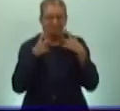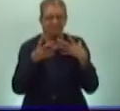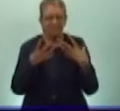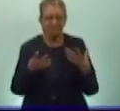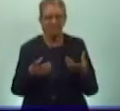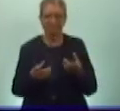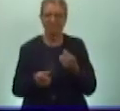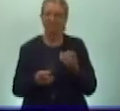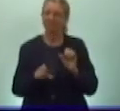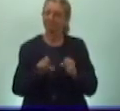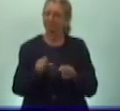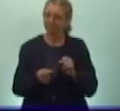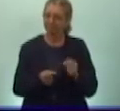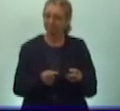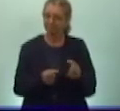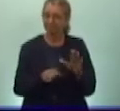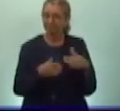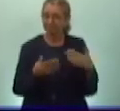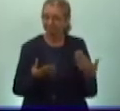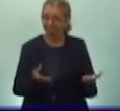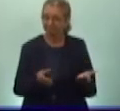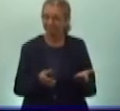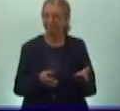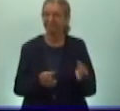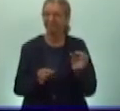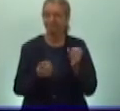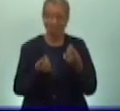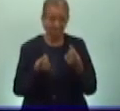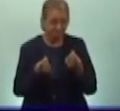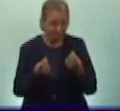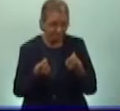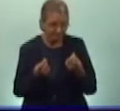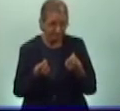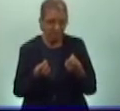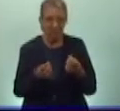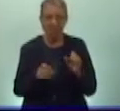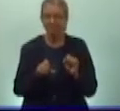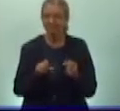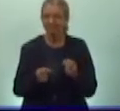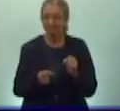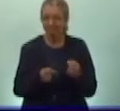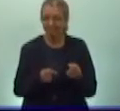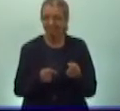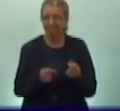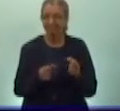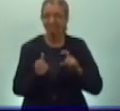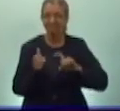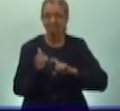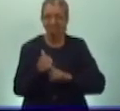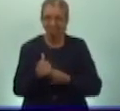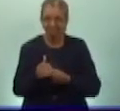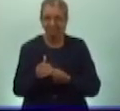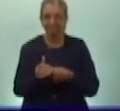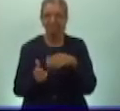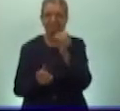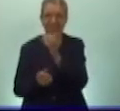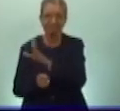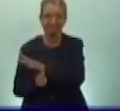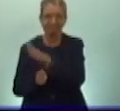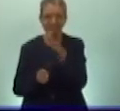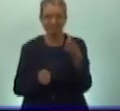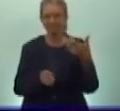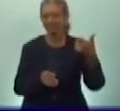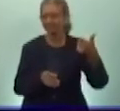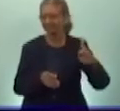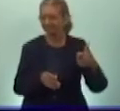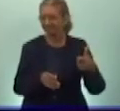por ejemplo, es necesario que muestren dominio de los productos del 0 al 10, como